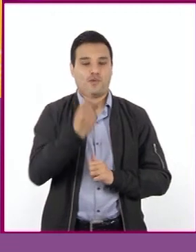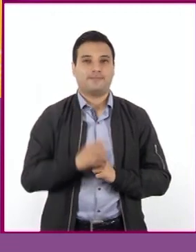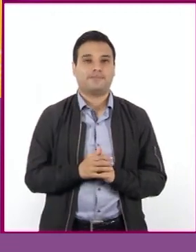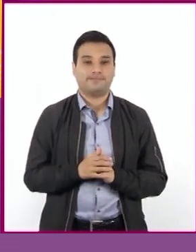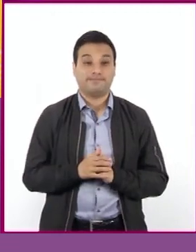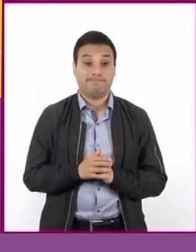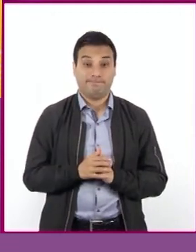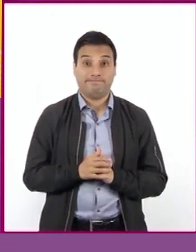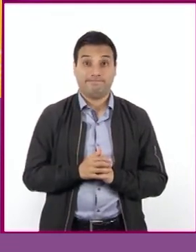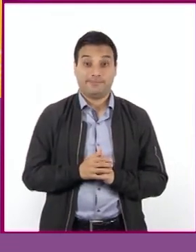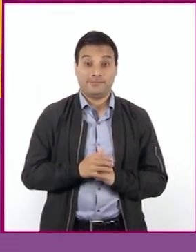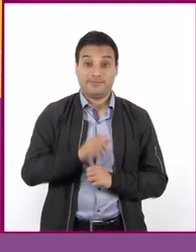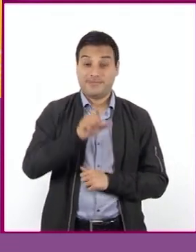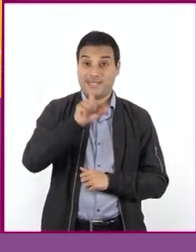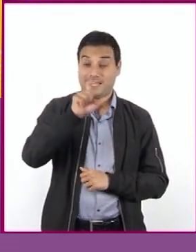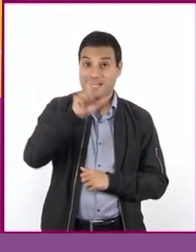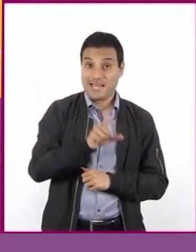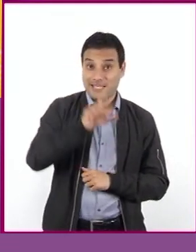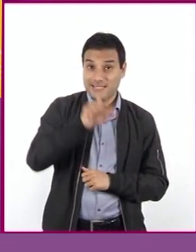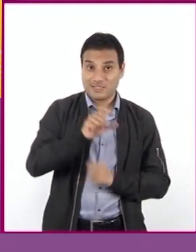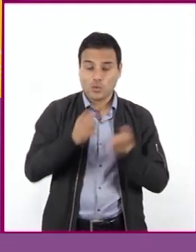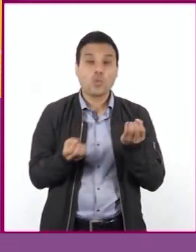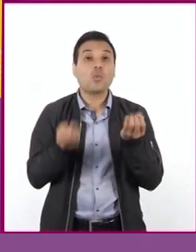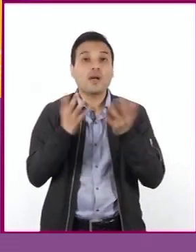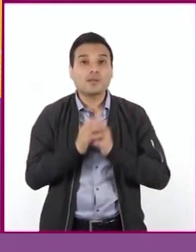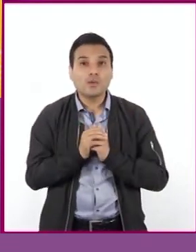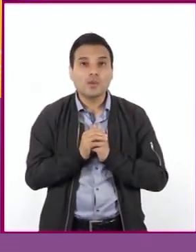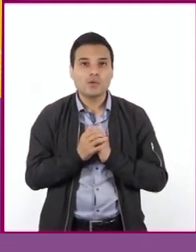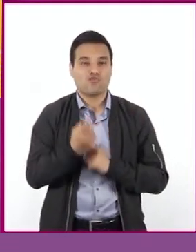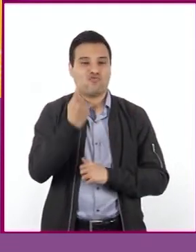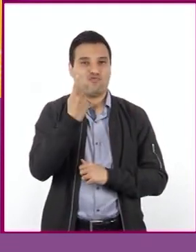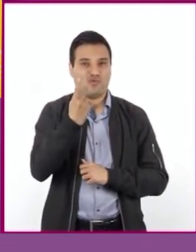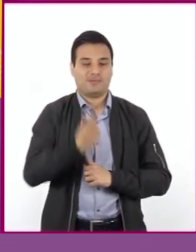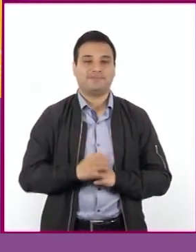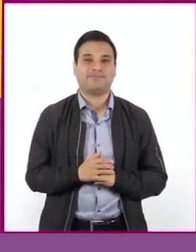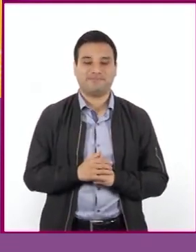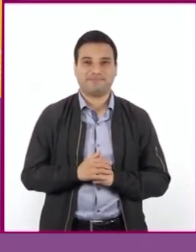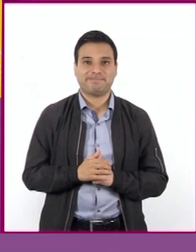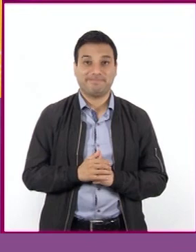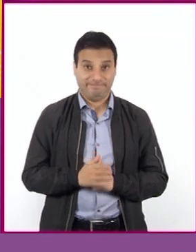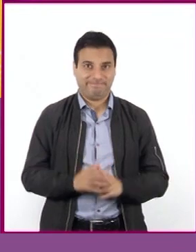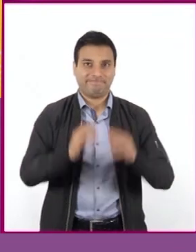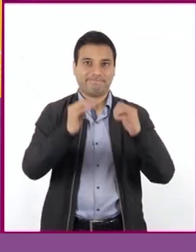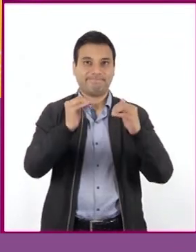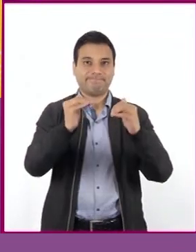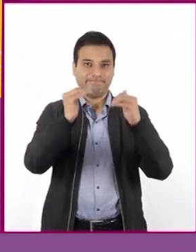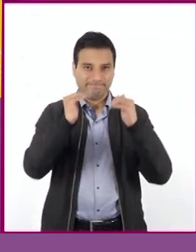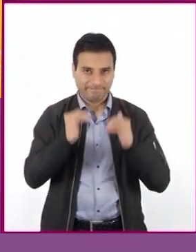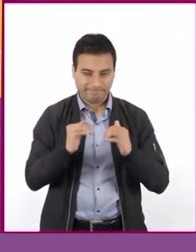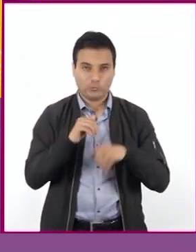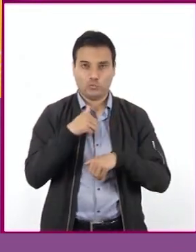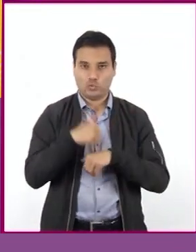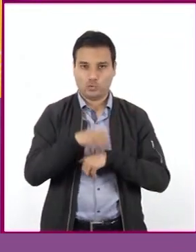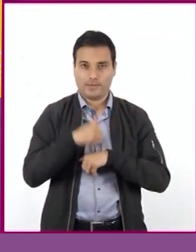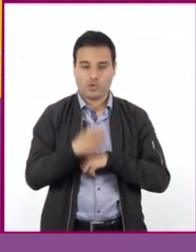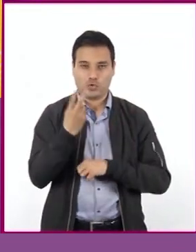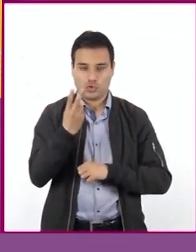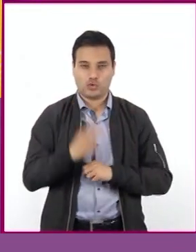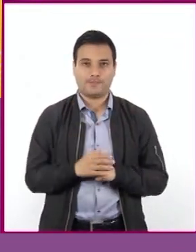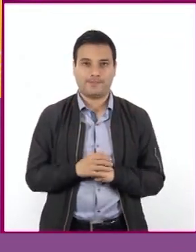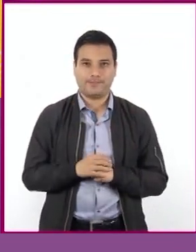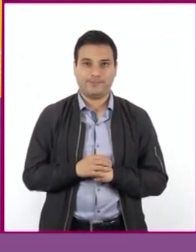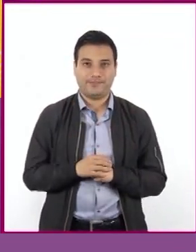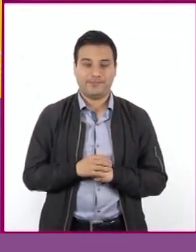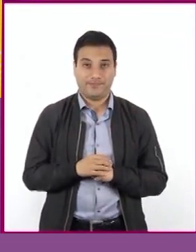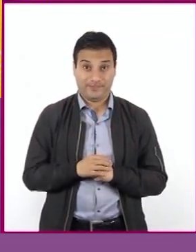valor numérico de la incógnita x es igual a 1. Ahora, en el paso número 2, eliminamos a